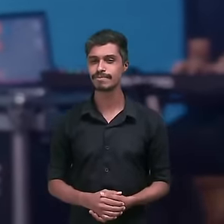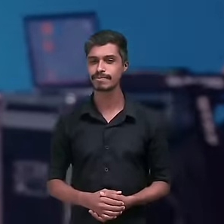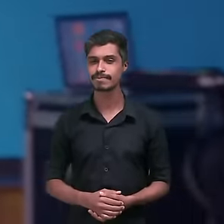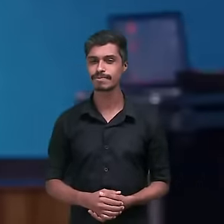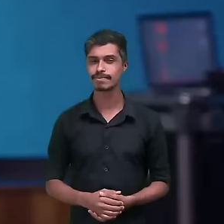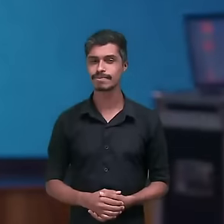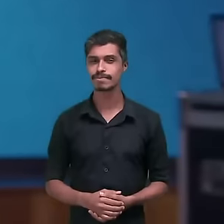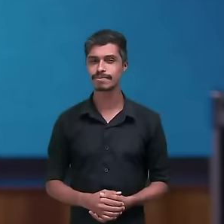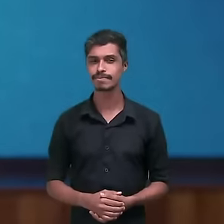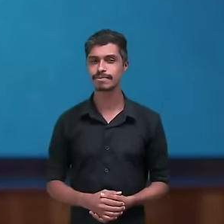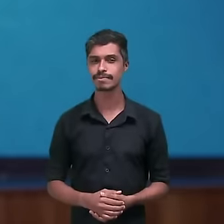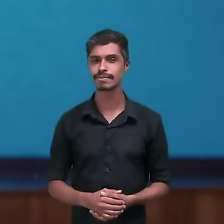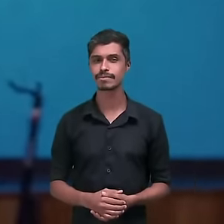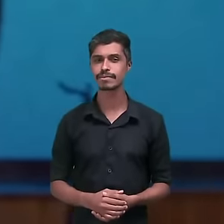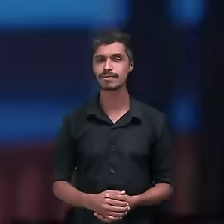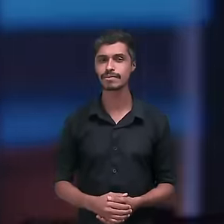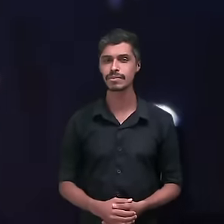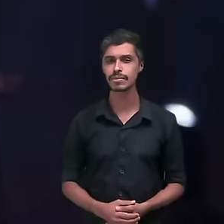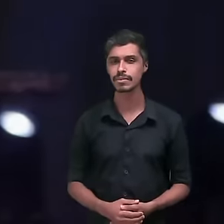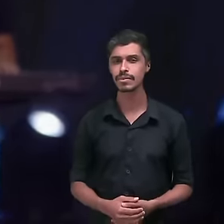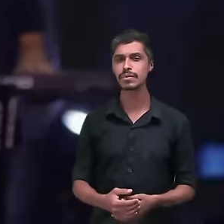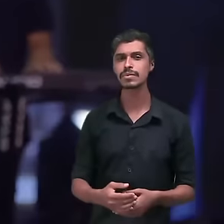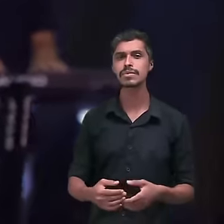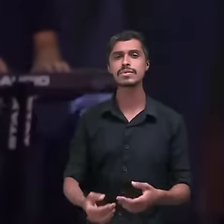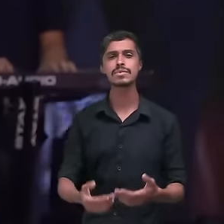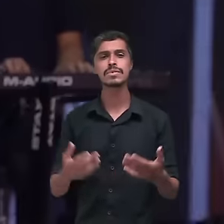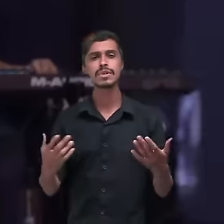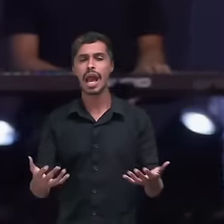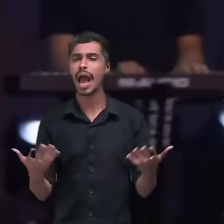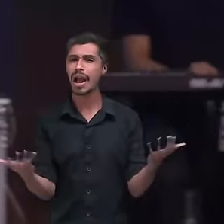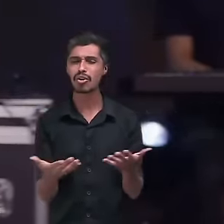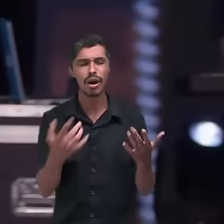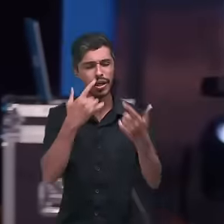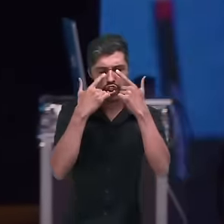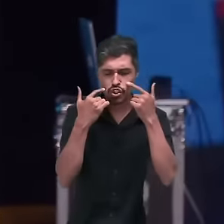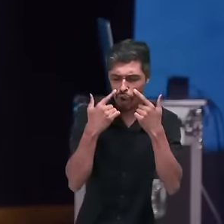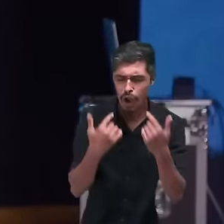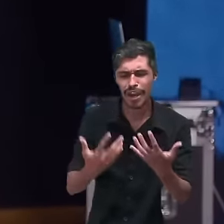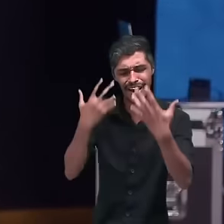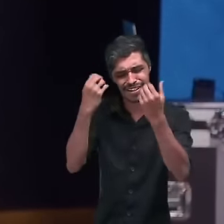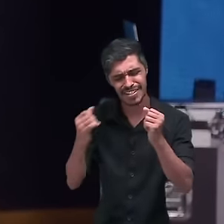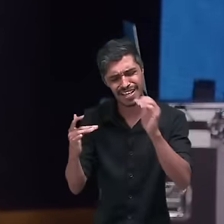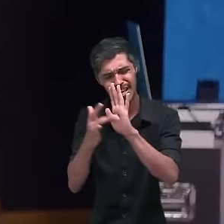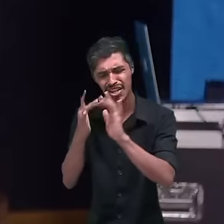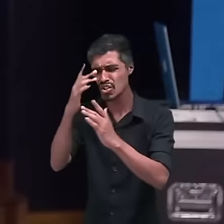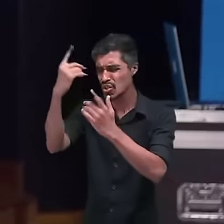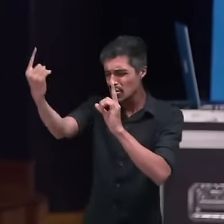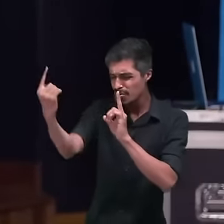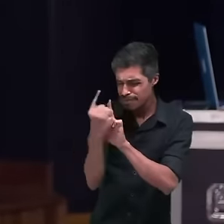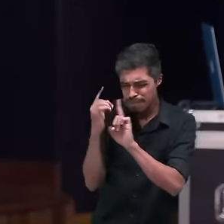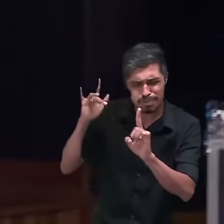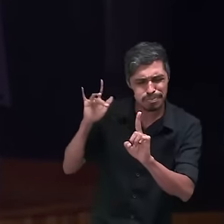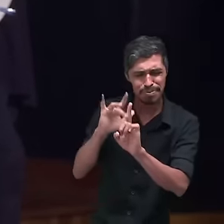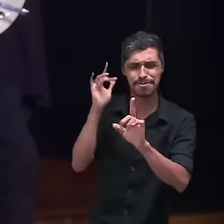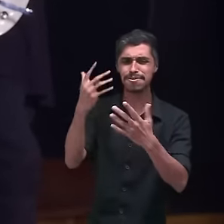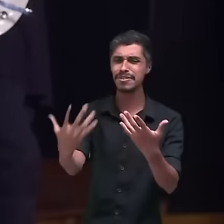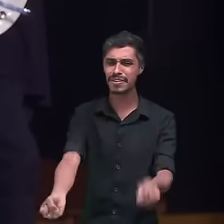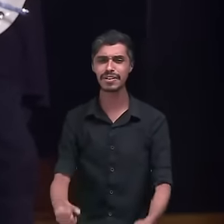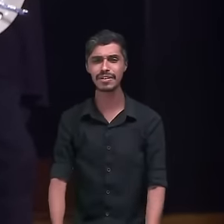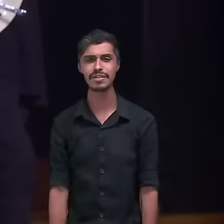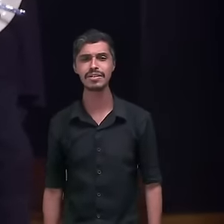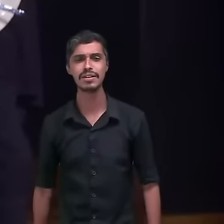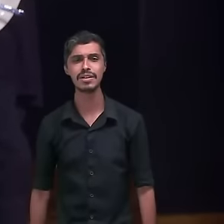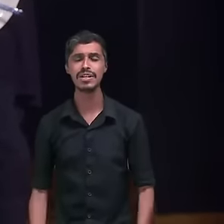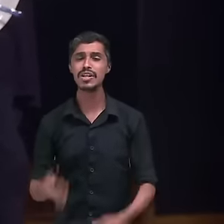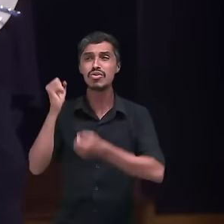glória. Llora ante el Señor. Se quebranta ante Dios. E o poder ao rei. Fala